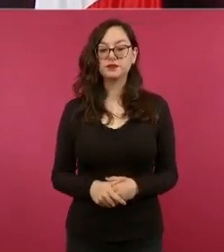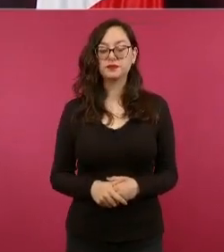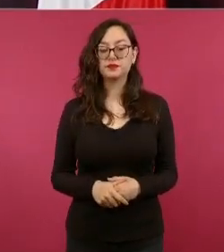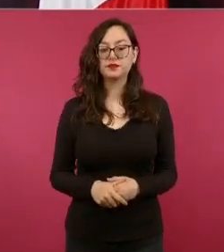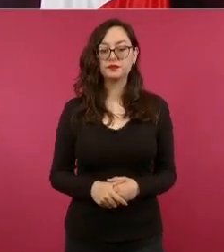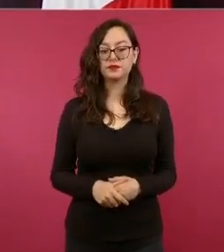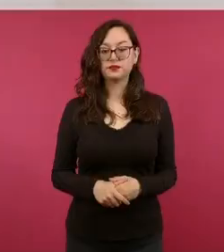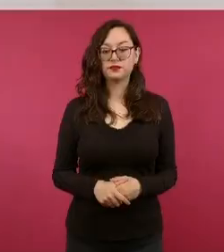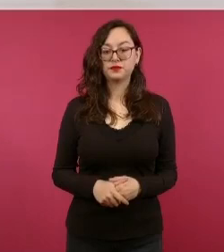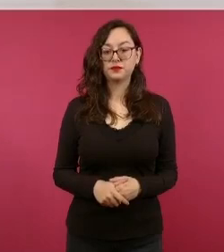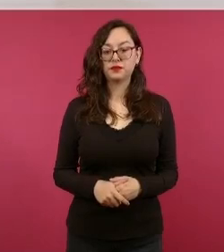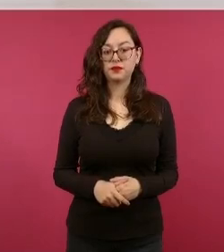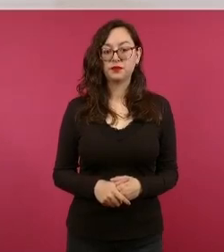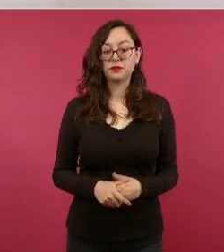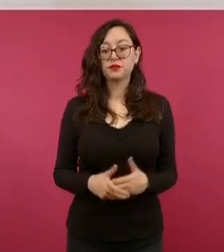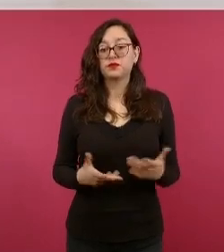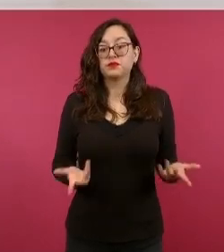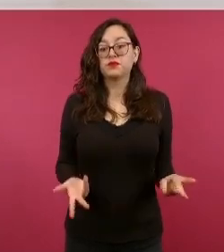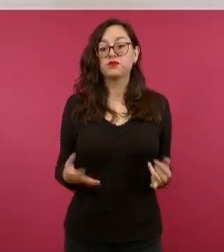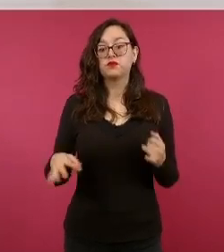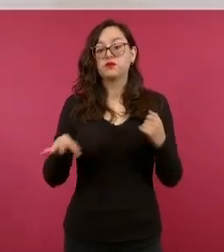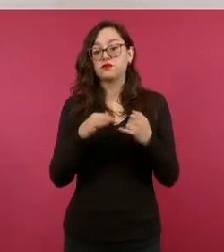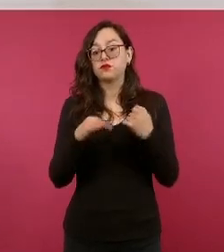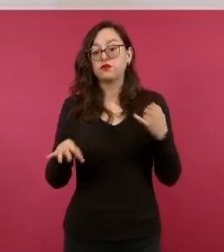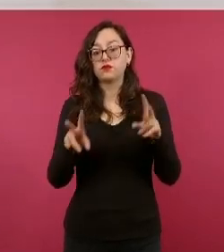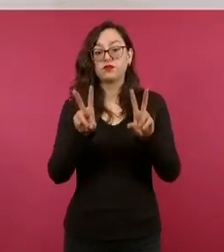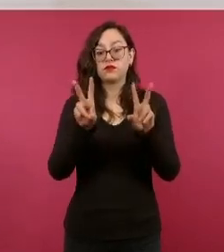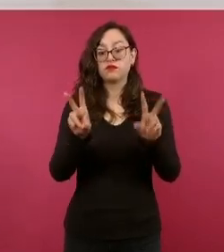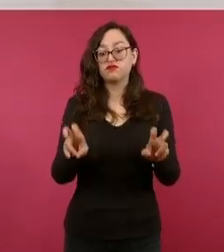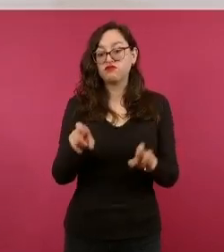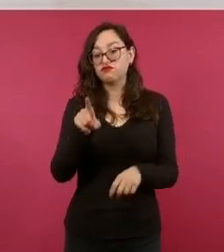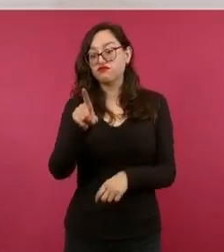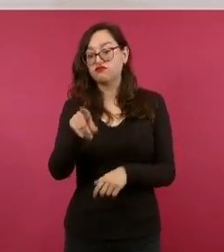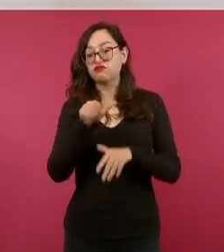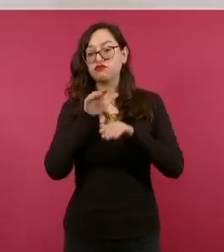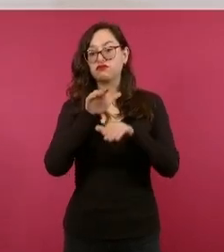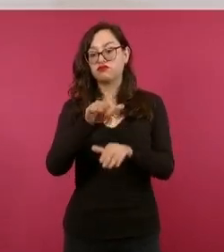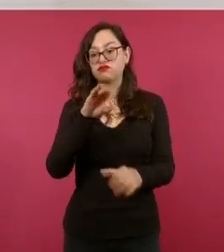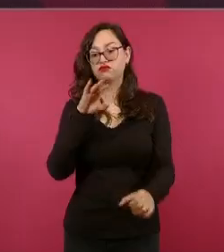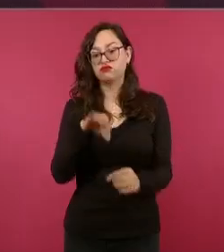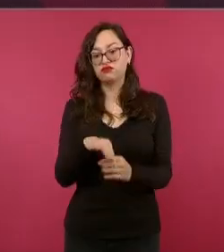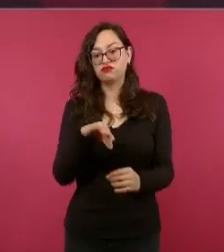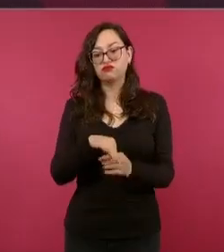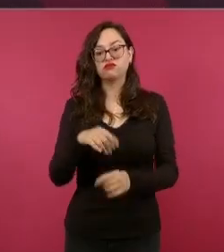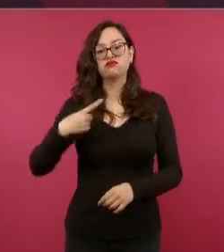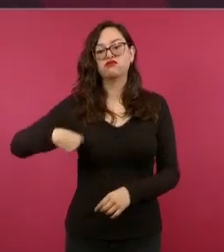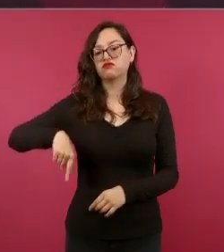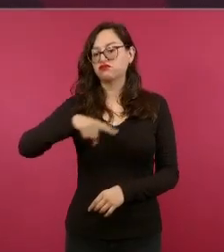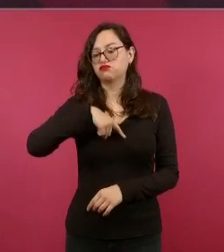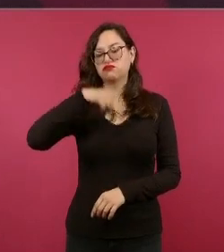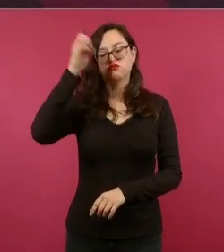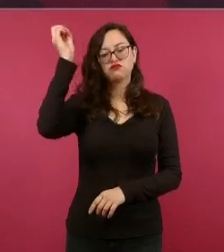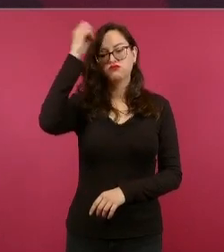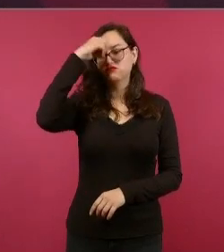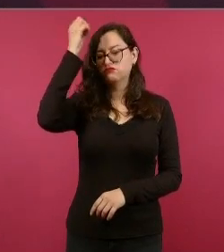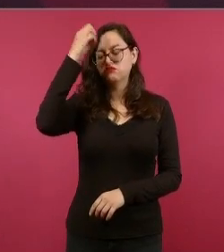Lo último que planteas, pues no podemos hacer ningún comentario, ya lo hiciste tú.